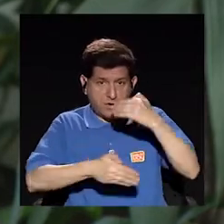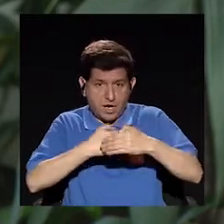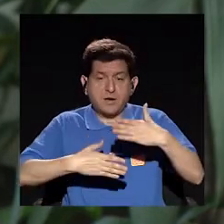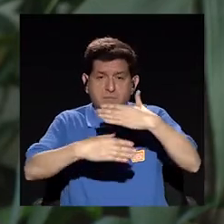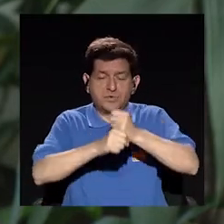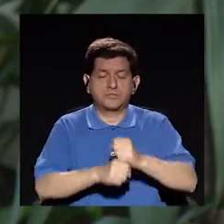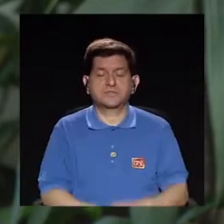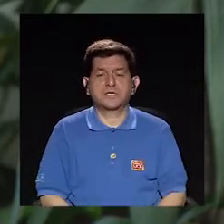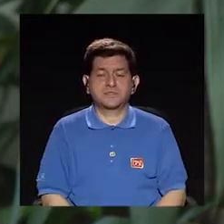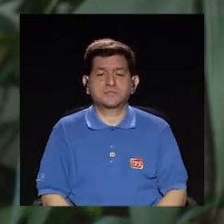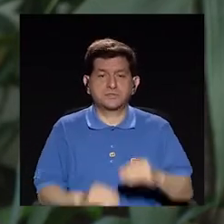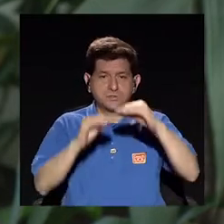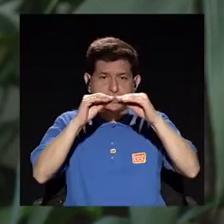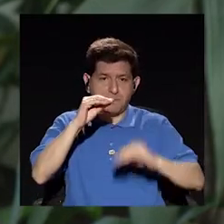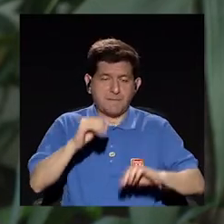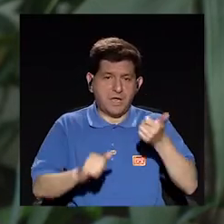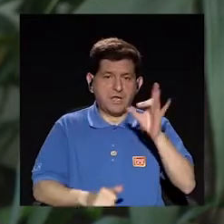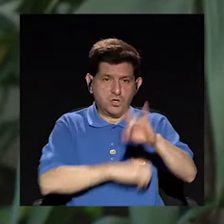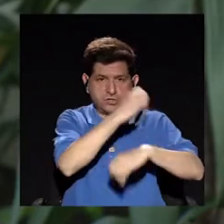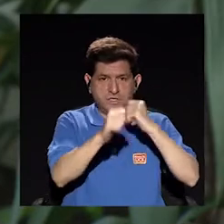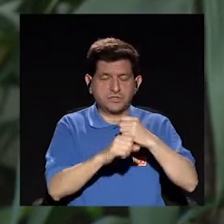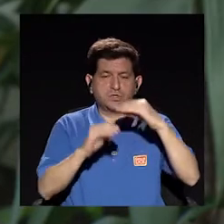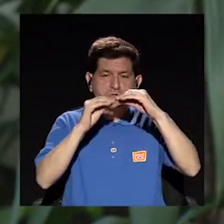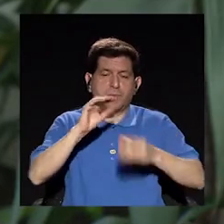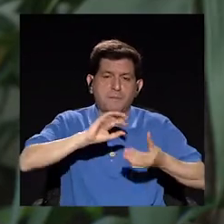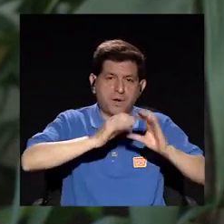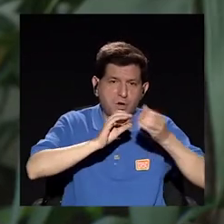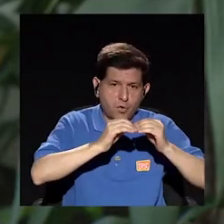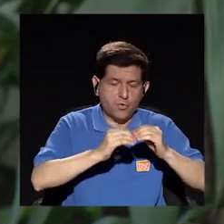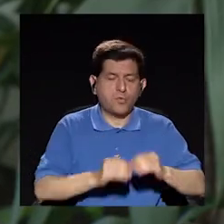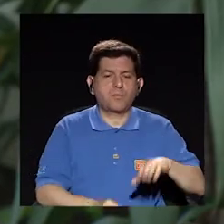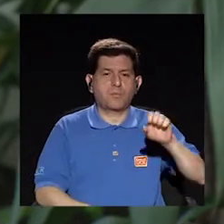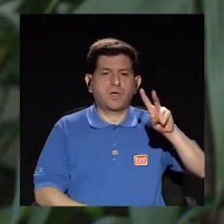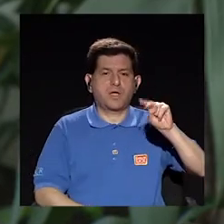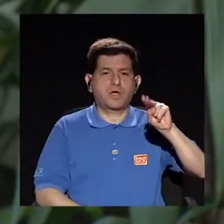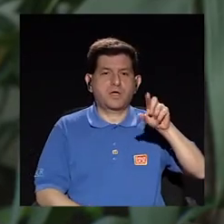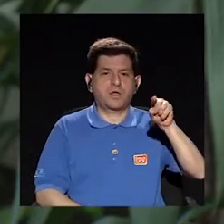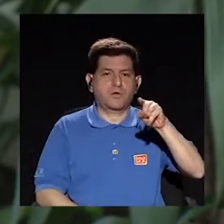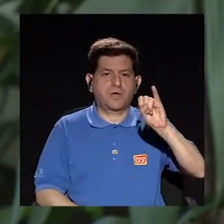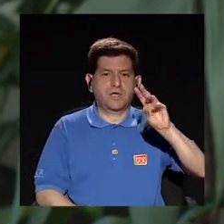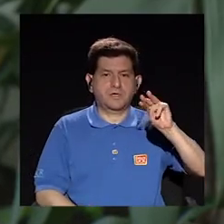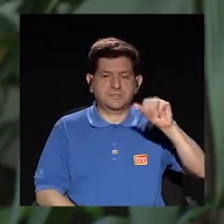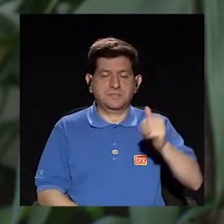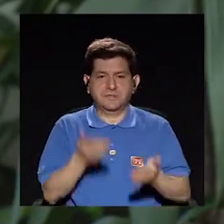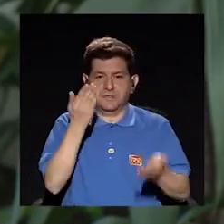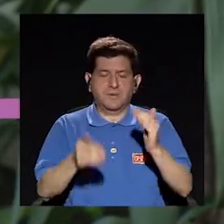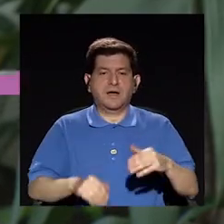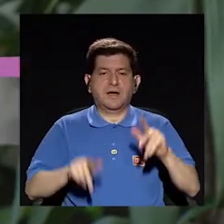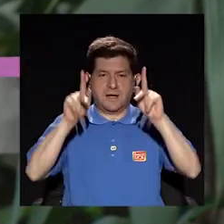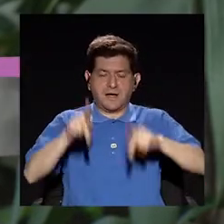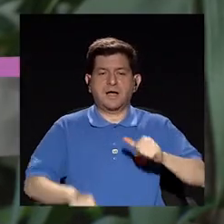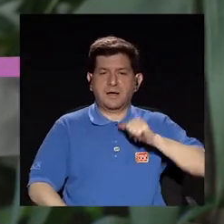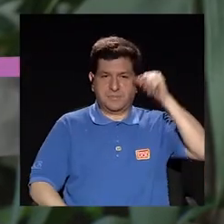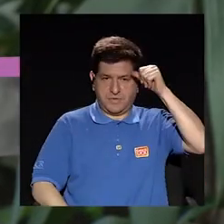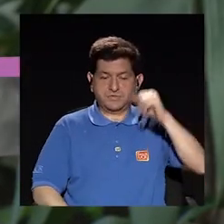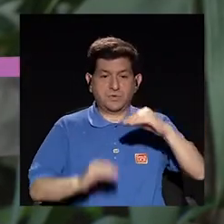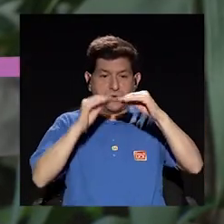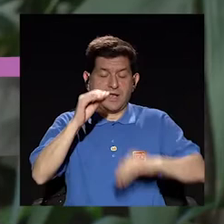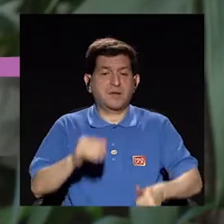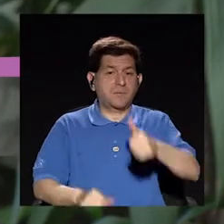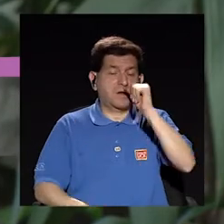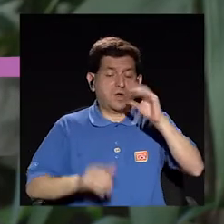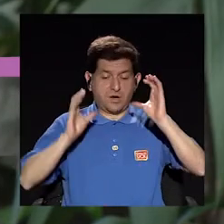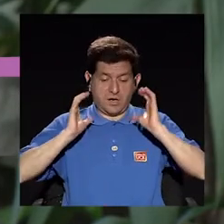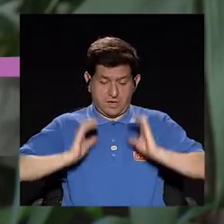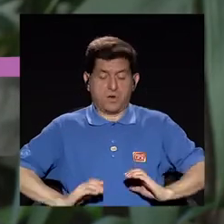el alcohol. Los menores de edad tienen menos enzimas en el cuerpo que las personas adultas e igualmente tienen menos porcentaje de